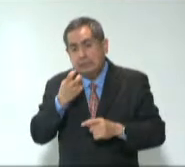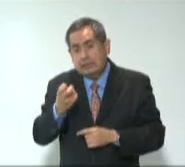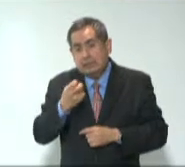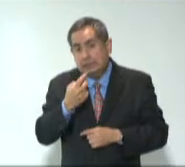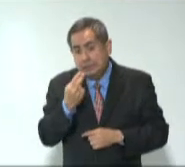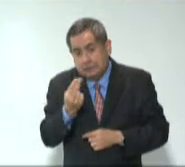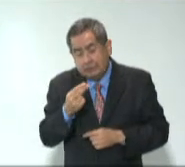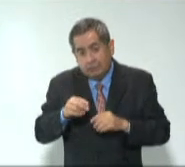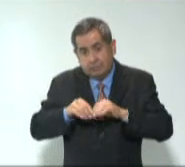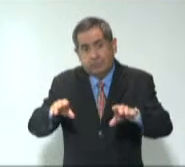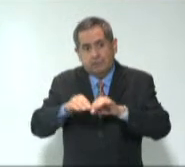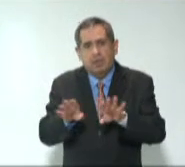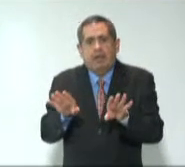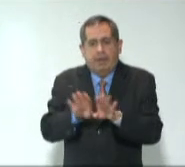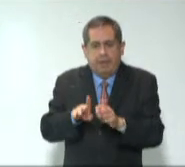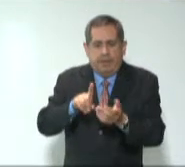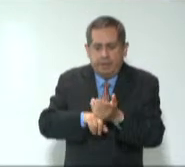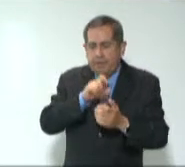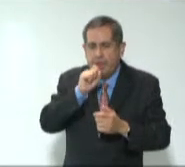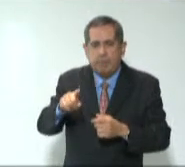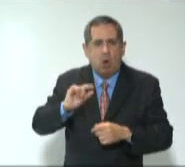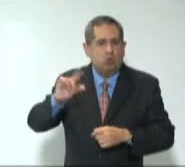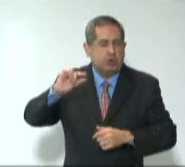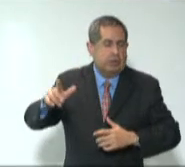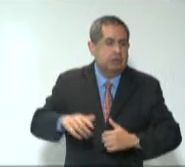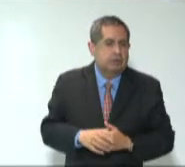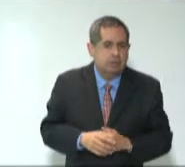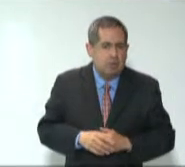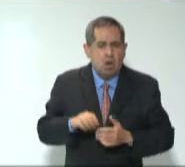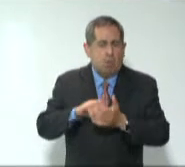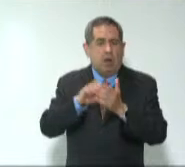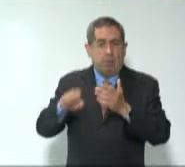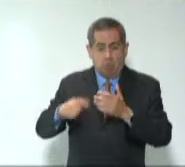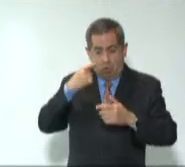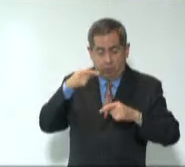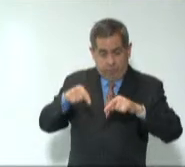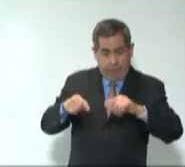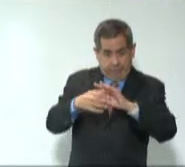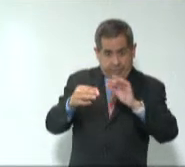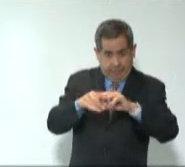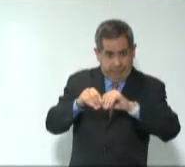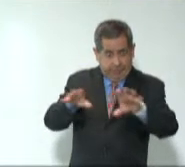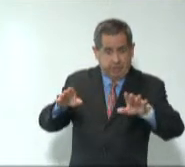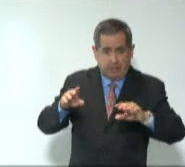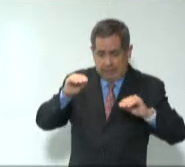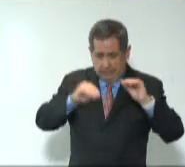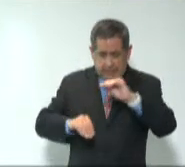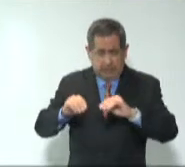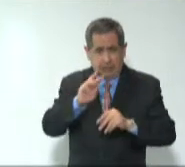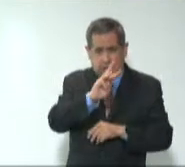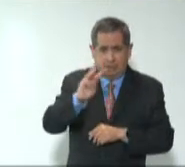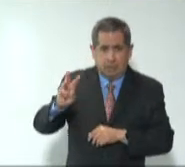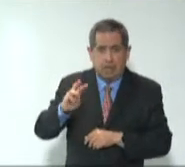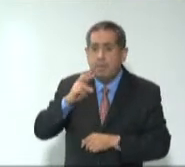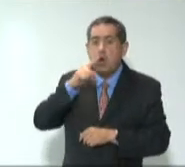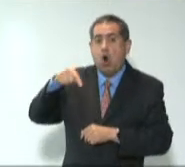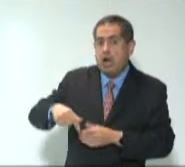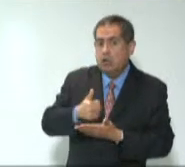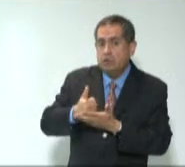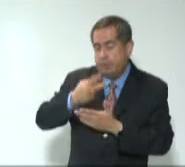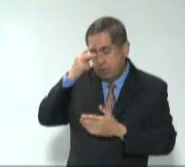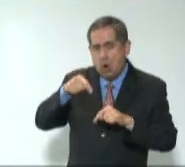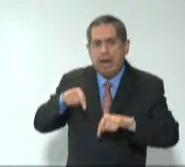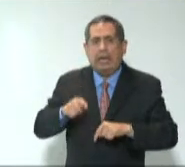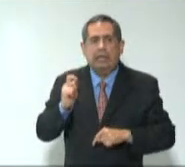necesario puedes también recurrir las autoridades por ejemplo una aplicación que se desarrolló y que la desarrolló un poco mejor la Ciudad de México